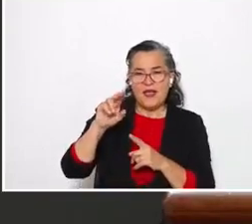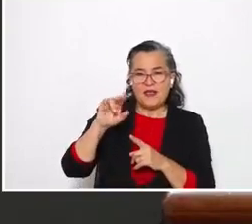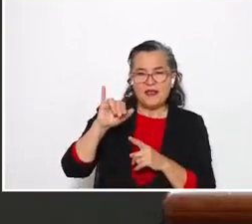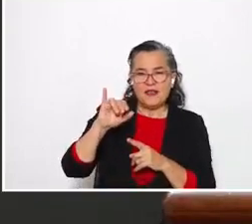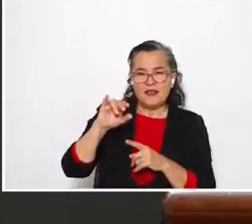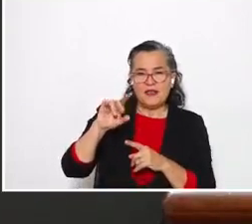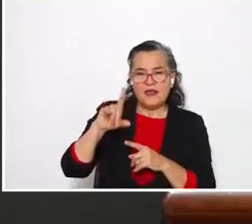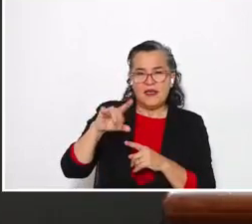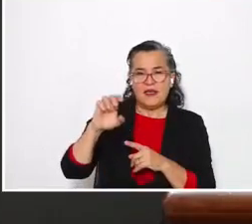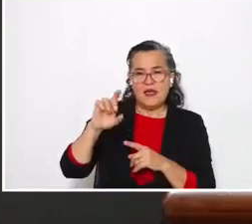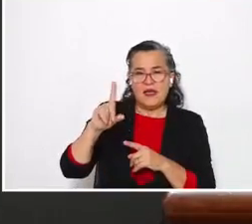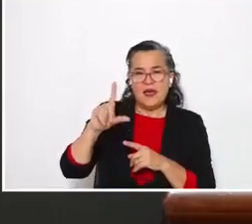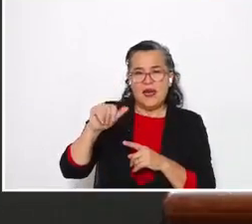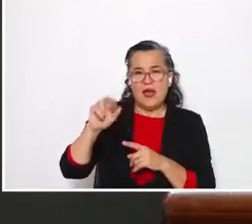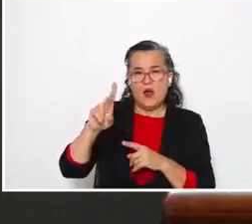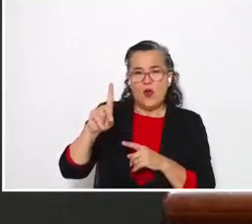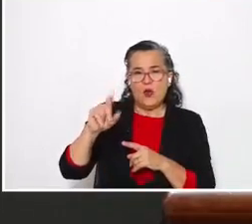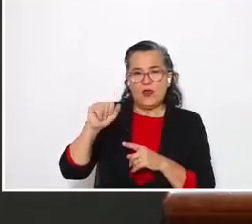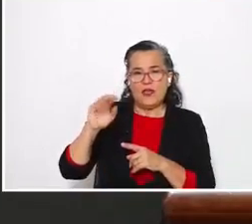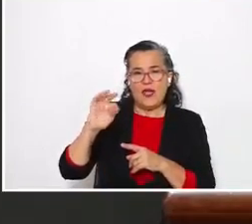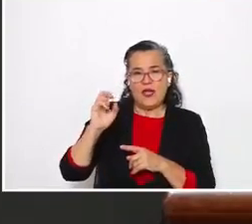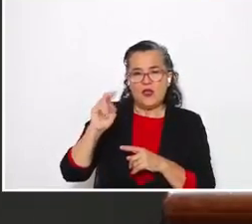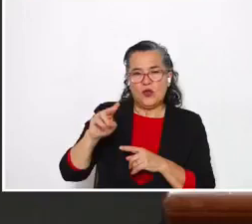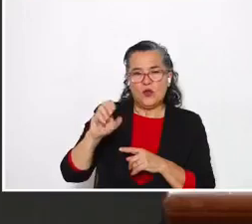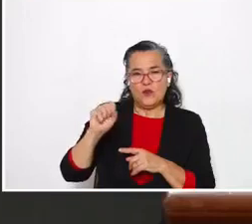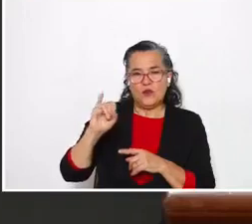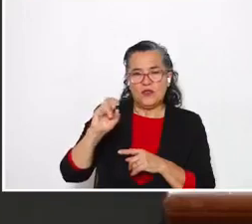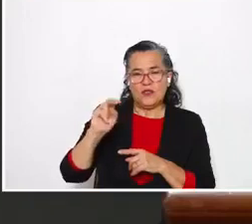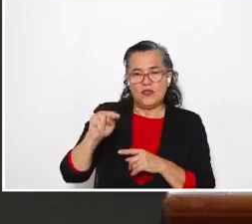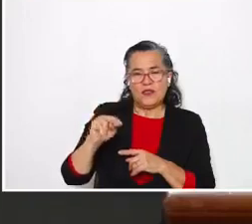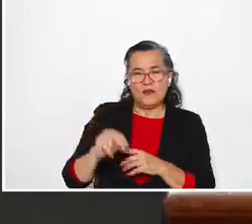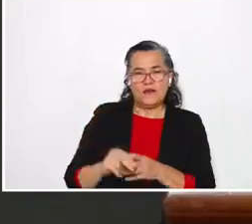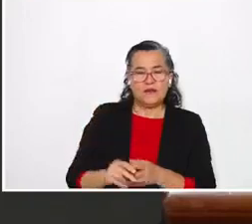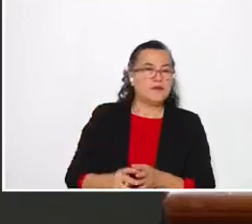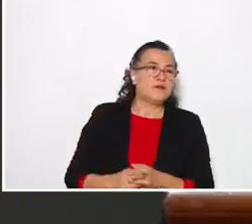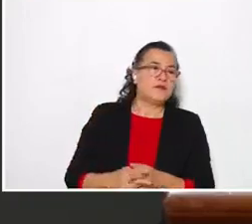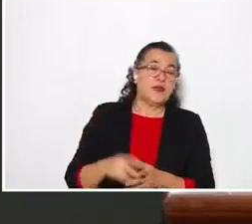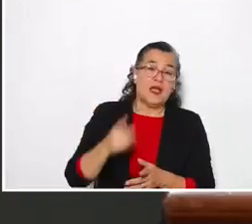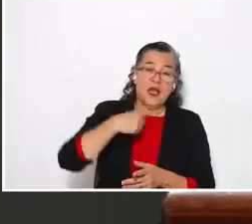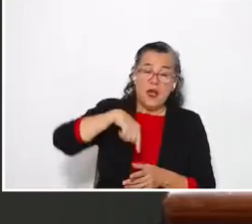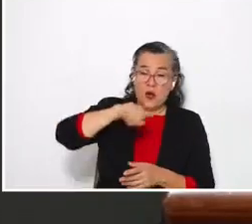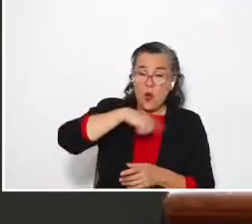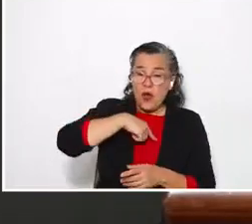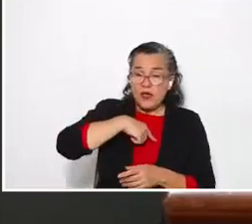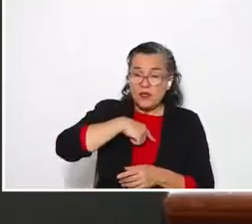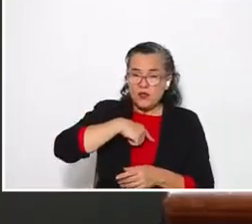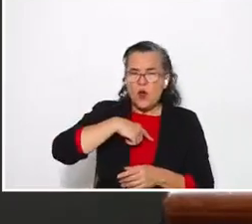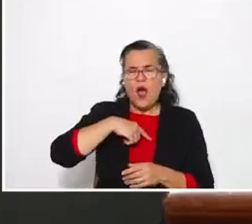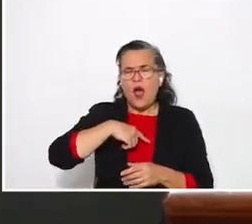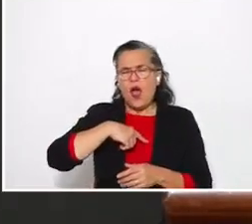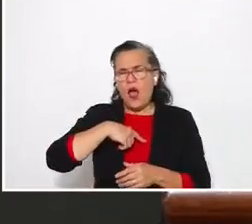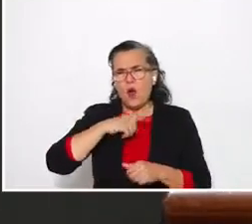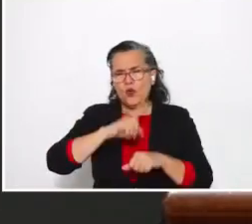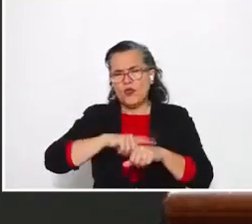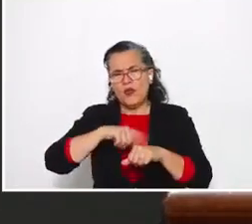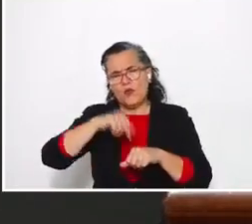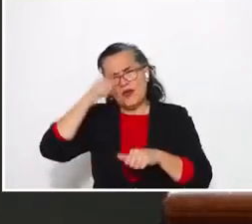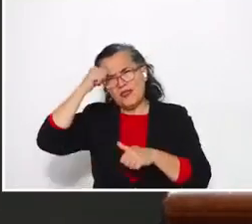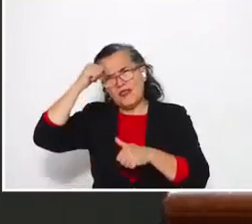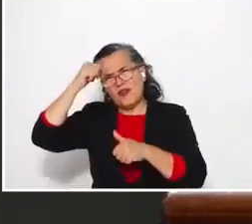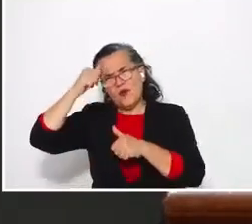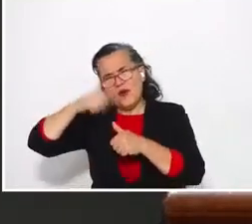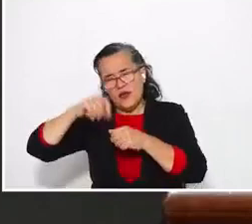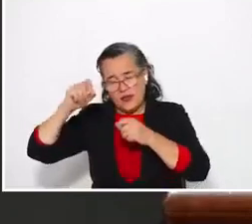Laudato Si, que dice: que el nuestro sea un tiempo que se recuerde con el despertar de una